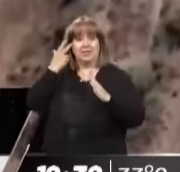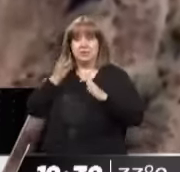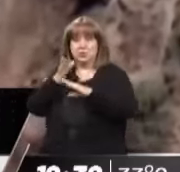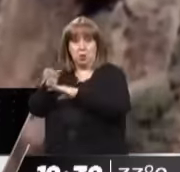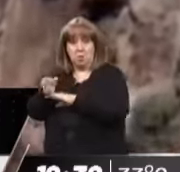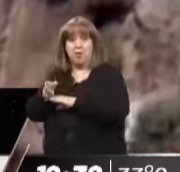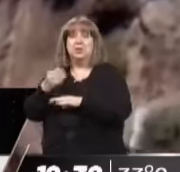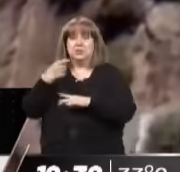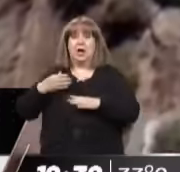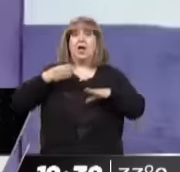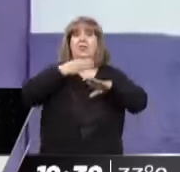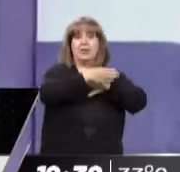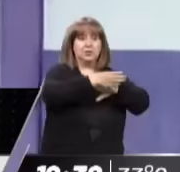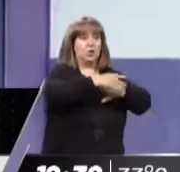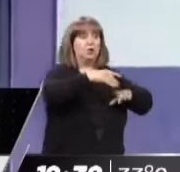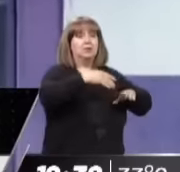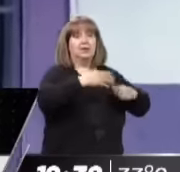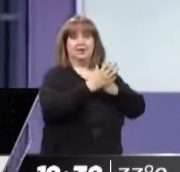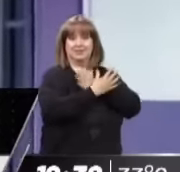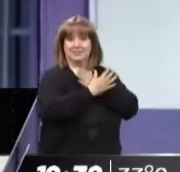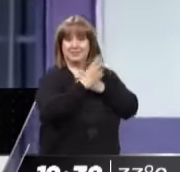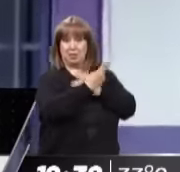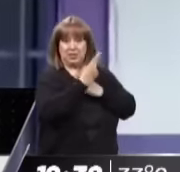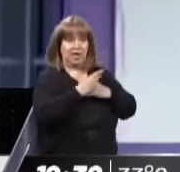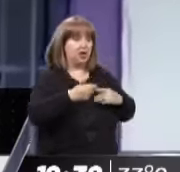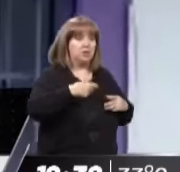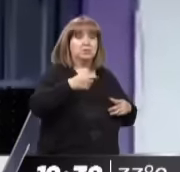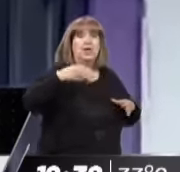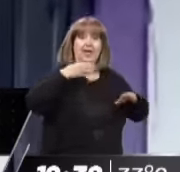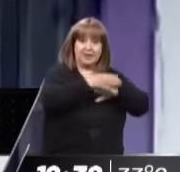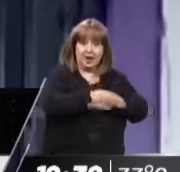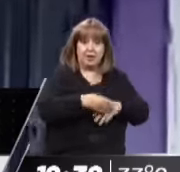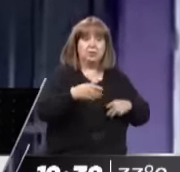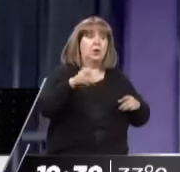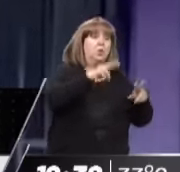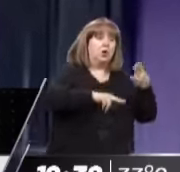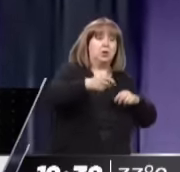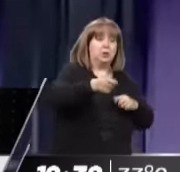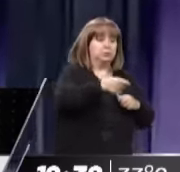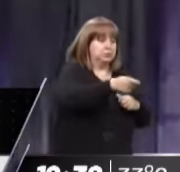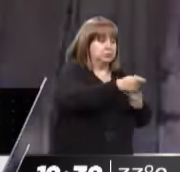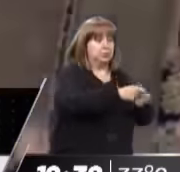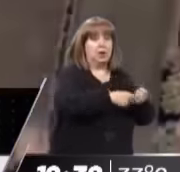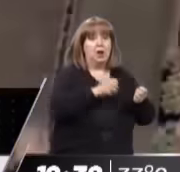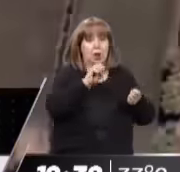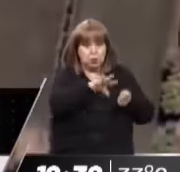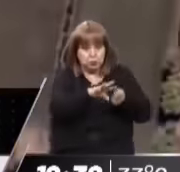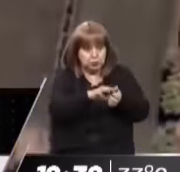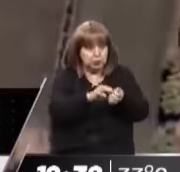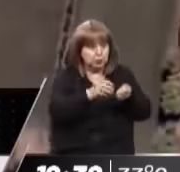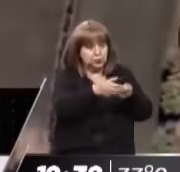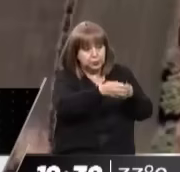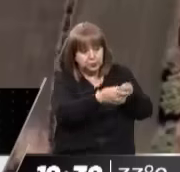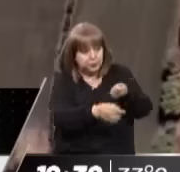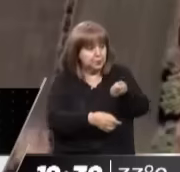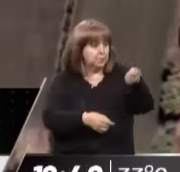el rastrillaje y la mirada. Claro, no hay nada, no está la pelota, no está la ropa, no está el chico. No. Lo increíble de esto es que termina siendo una